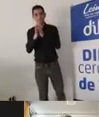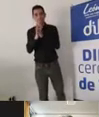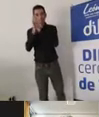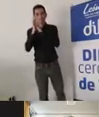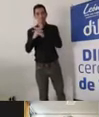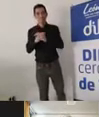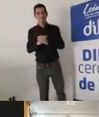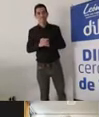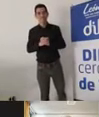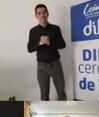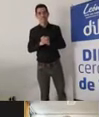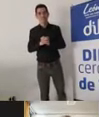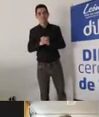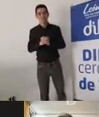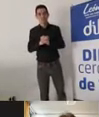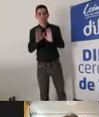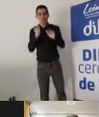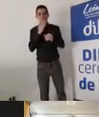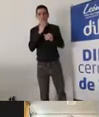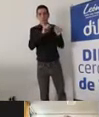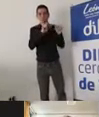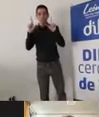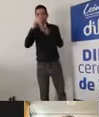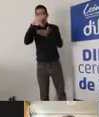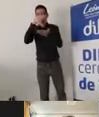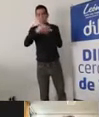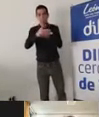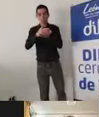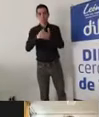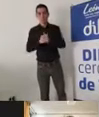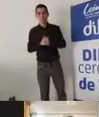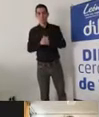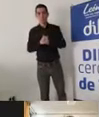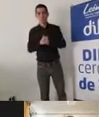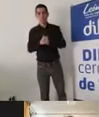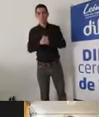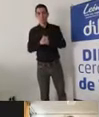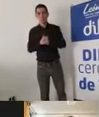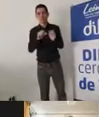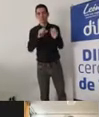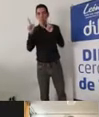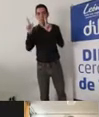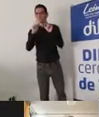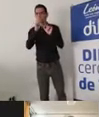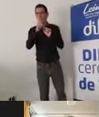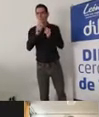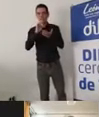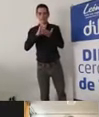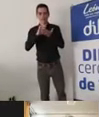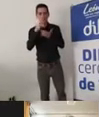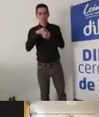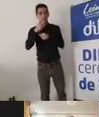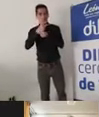terminamos esta presentación. Ahí ya la siguiente diapositiva es un gracias por permitirme compartir con ustedes este espacio. Creo que sin duda